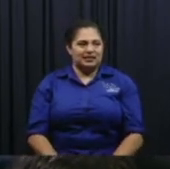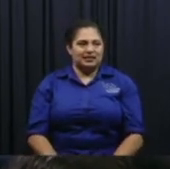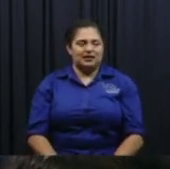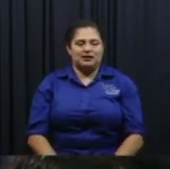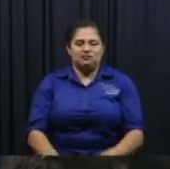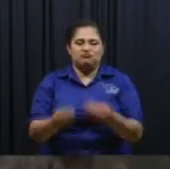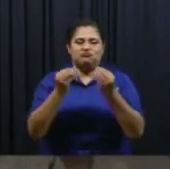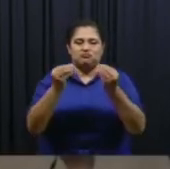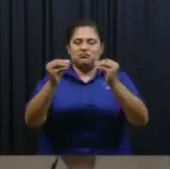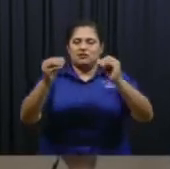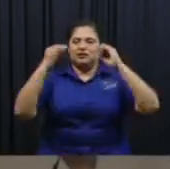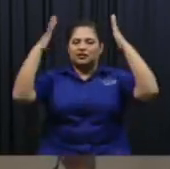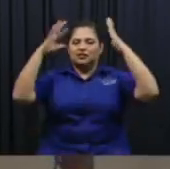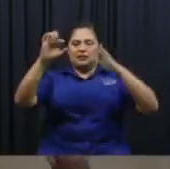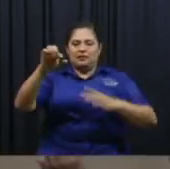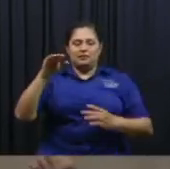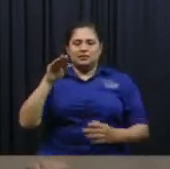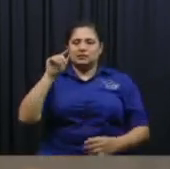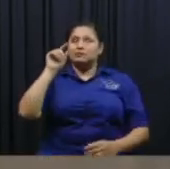vida